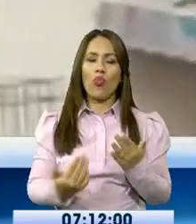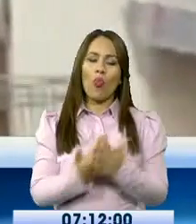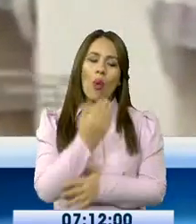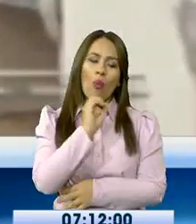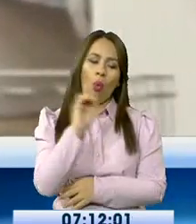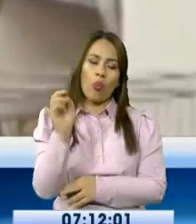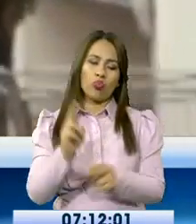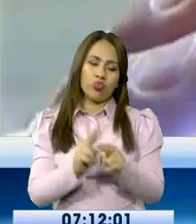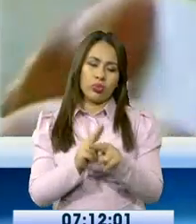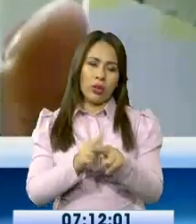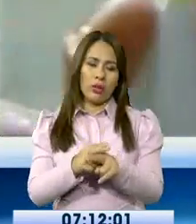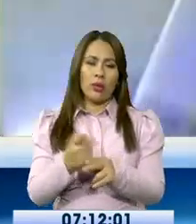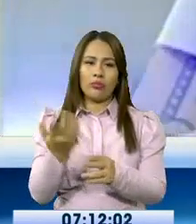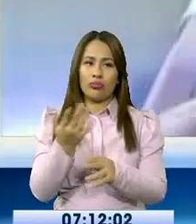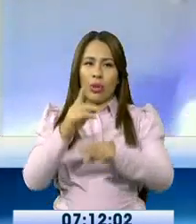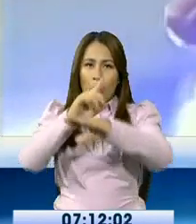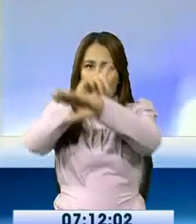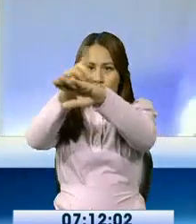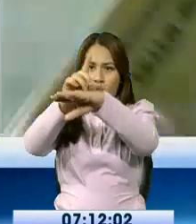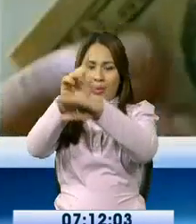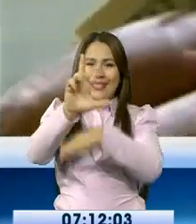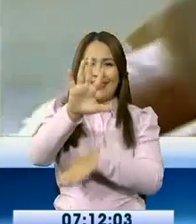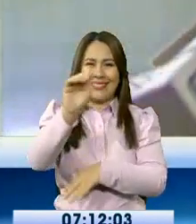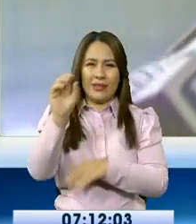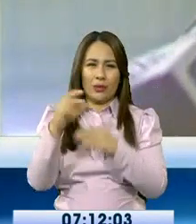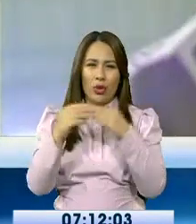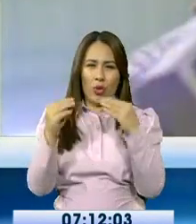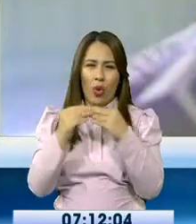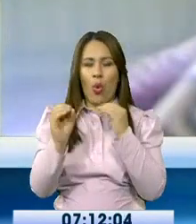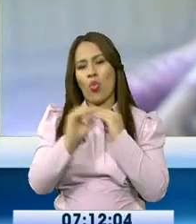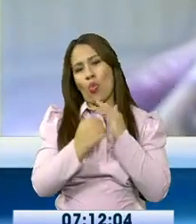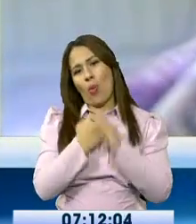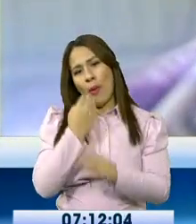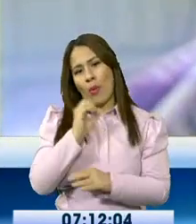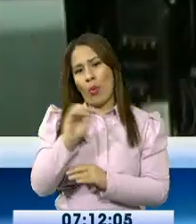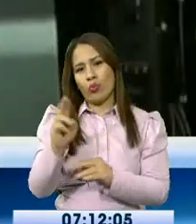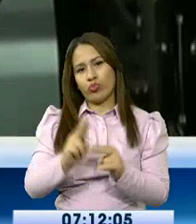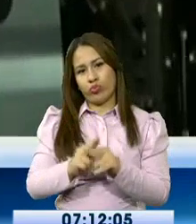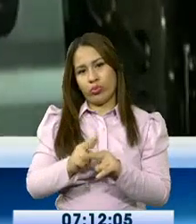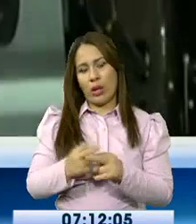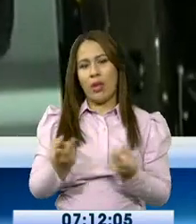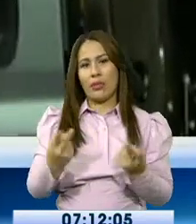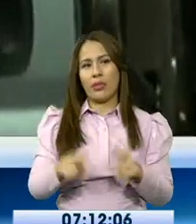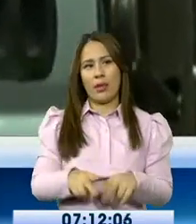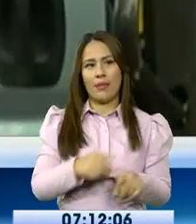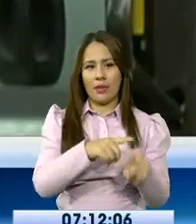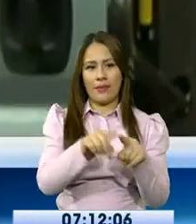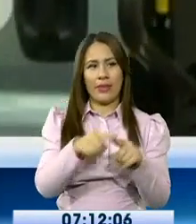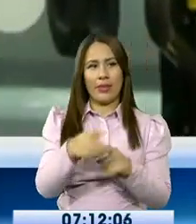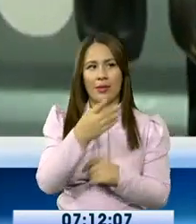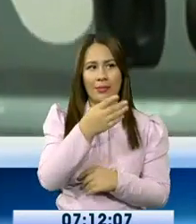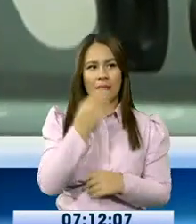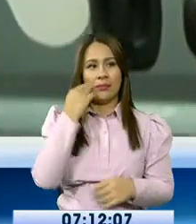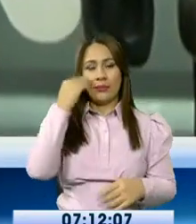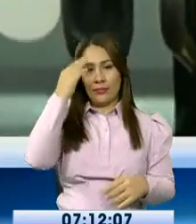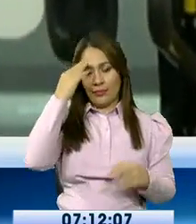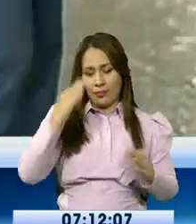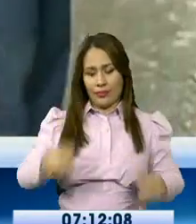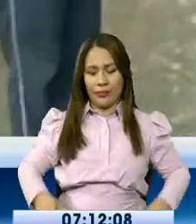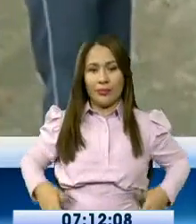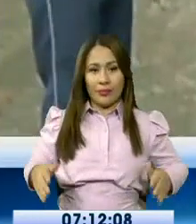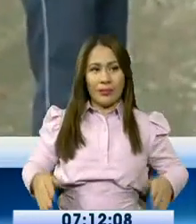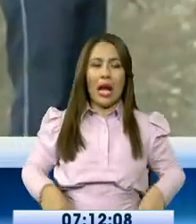usado. Un dron de hasta $500, nuevo o usado. Implementos para adultos mayores o personas